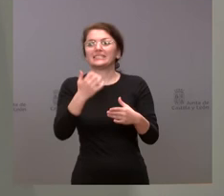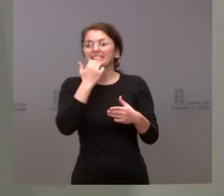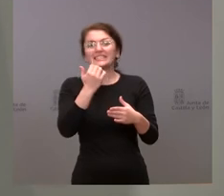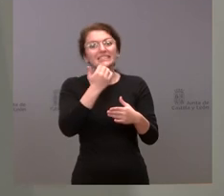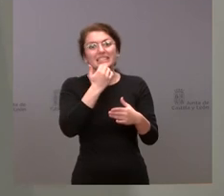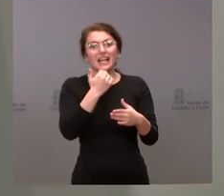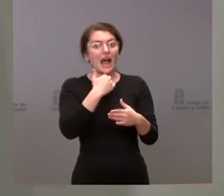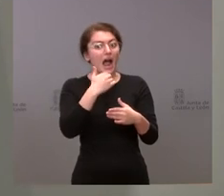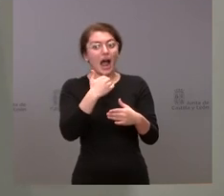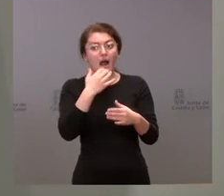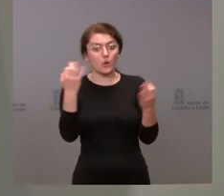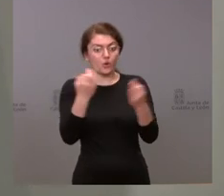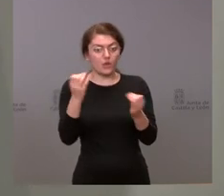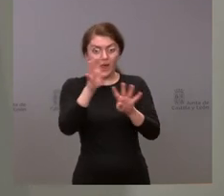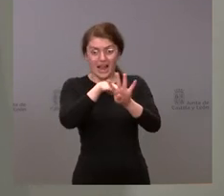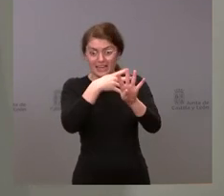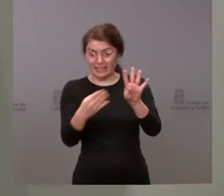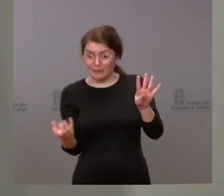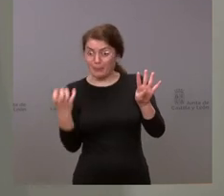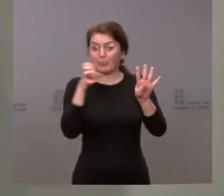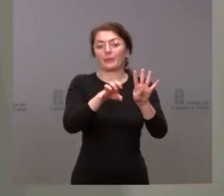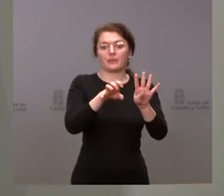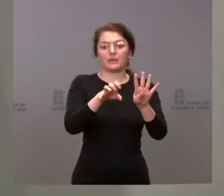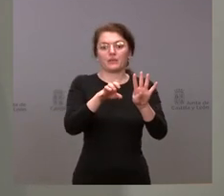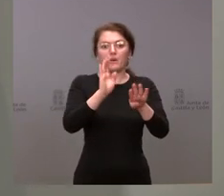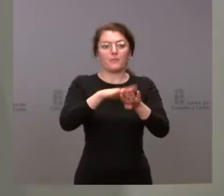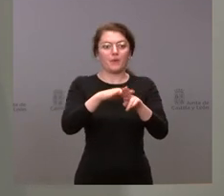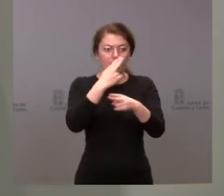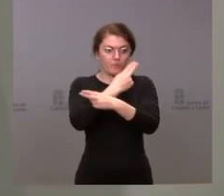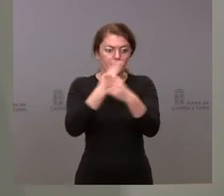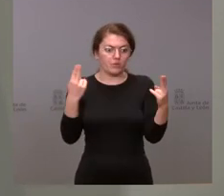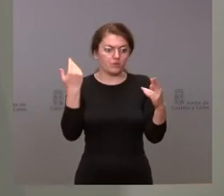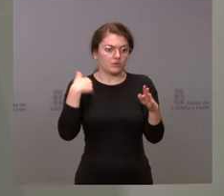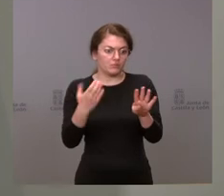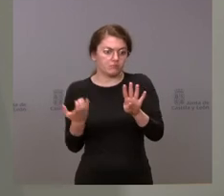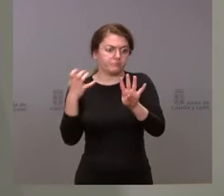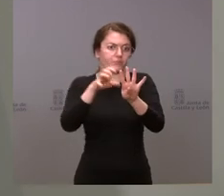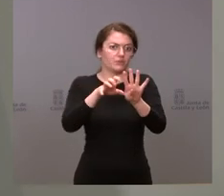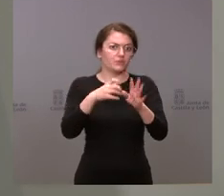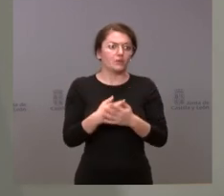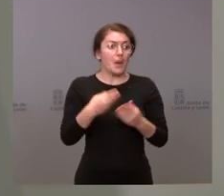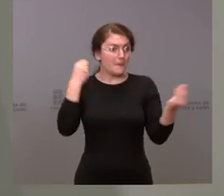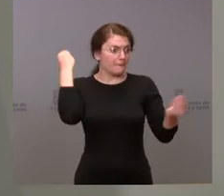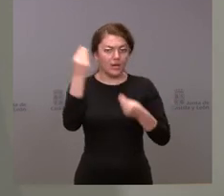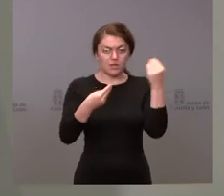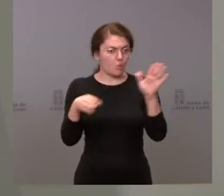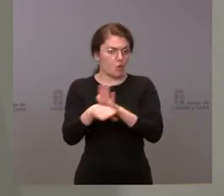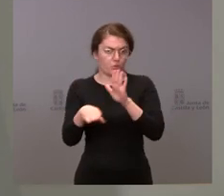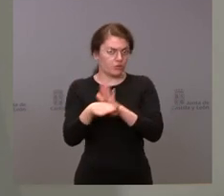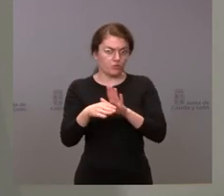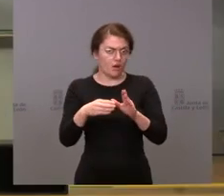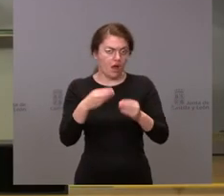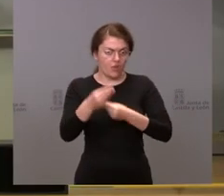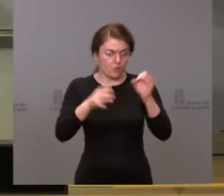incorporarse se incorporará al conocimiento público como hemos hecho siempre esta legislatura y pensamos seguir haciendo en el futuro